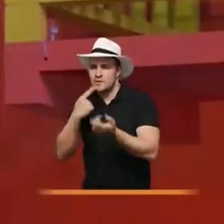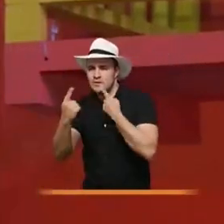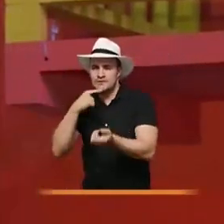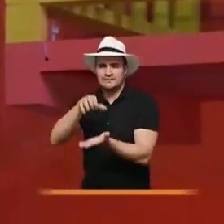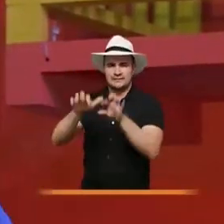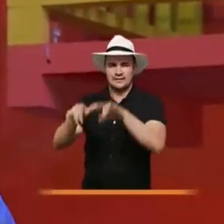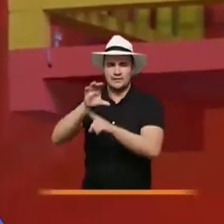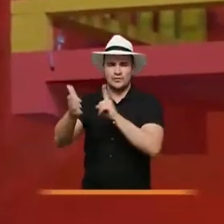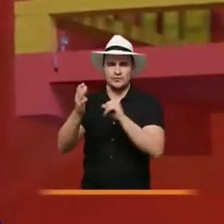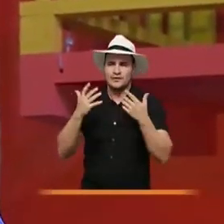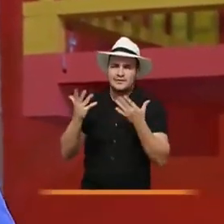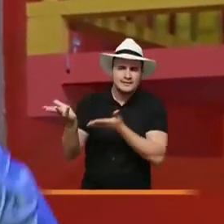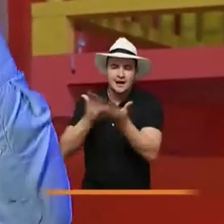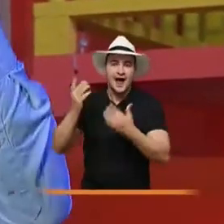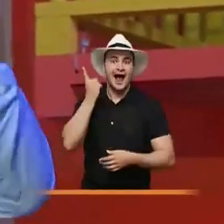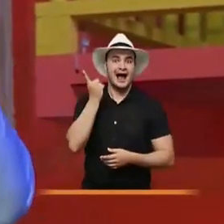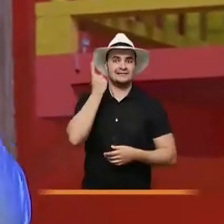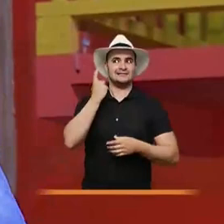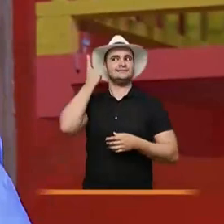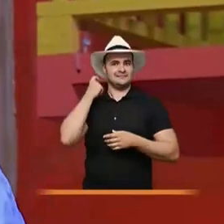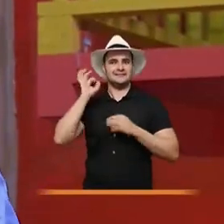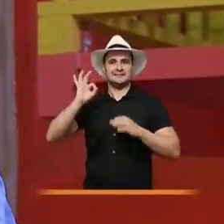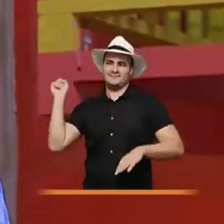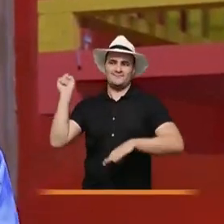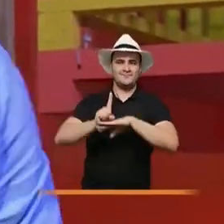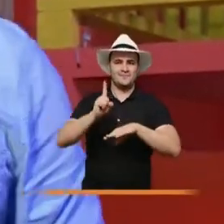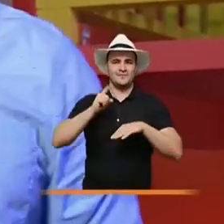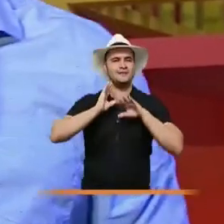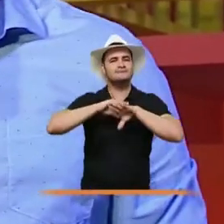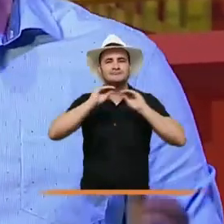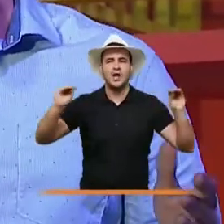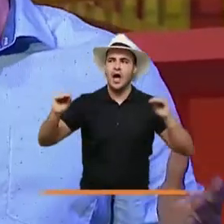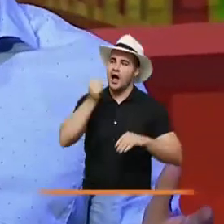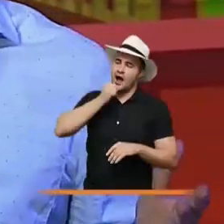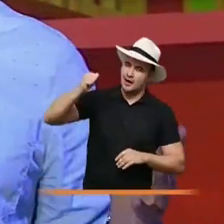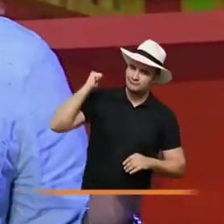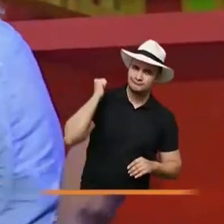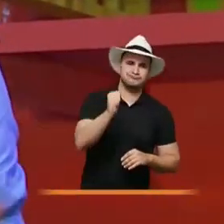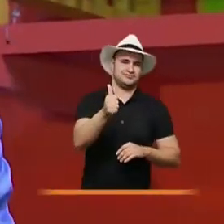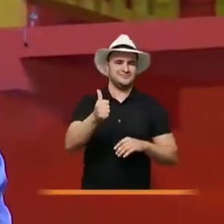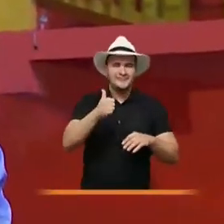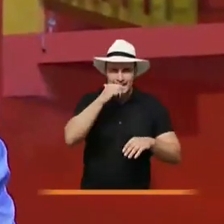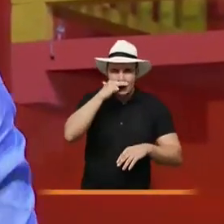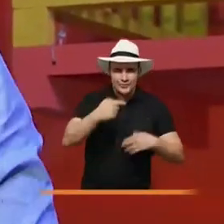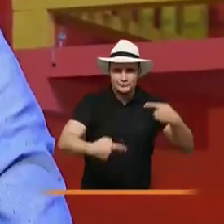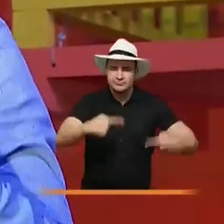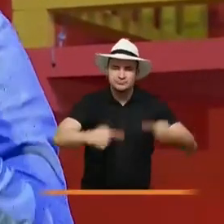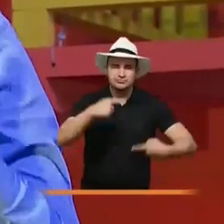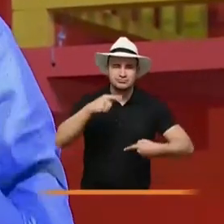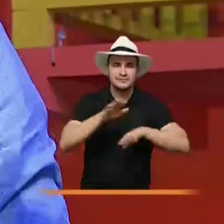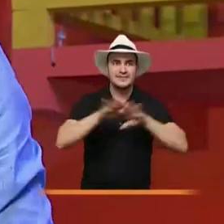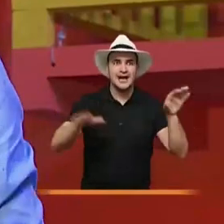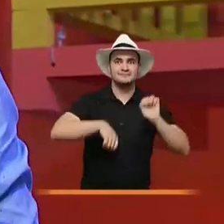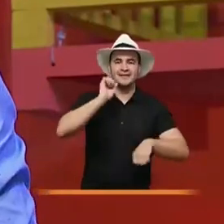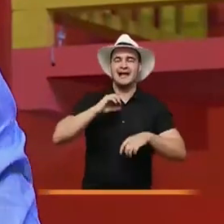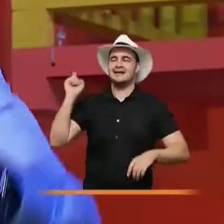el día de la gran final del festival nacional infantil de la trova ciudad de medellín una noticia esperada por mucho tiempo y es que